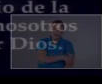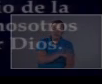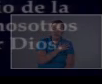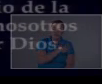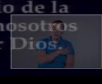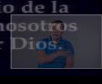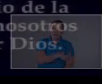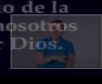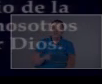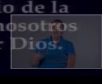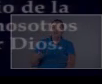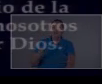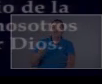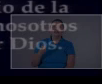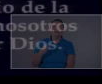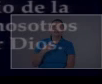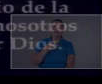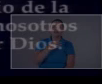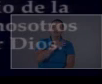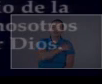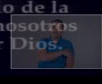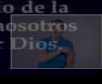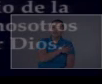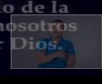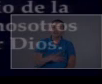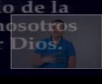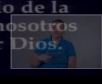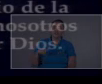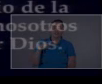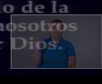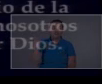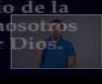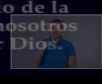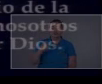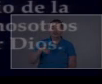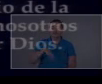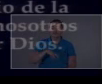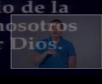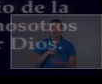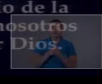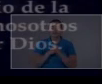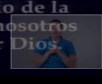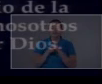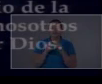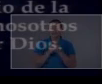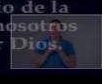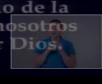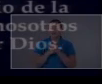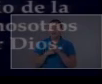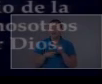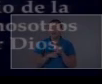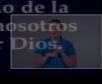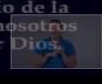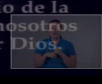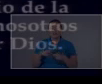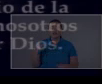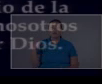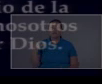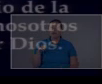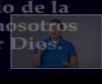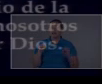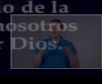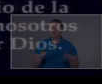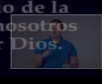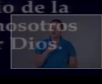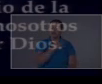el cual nos consuela en todas nuestras tribulaciones, para que podamos también nosotros consolar a los que están